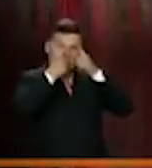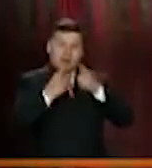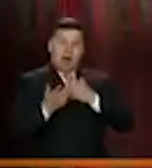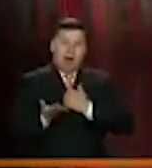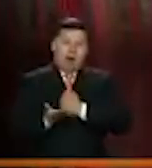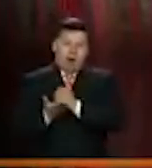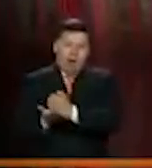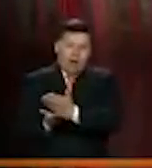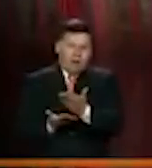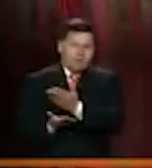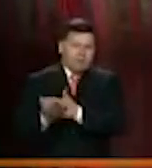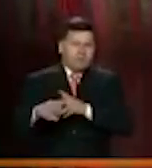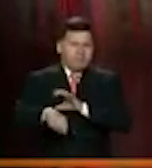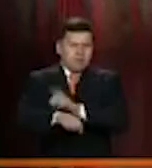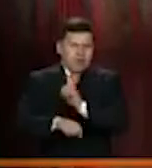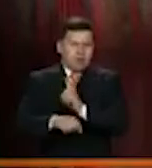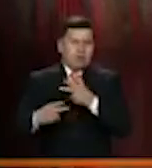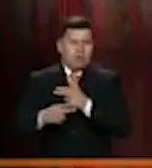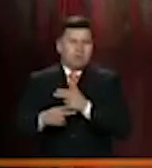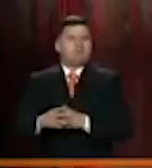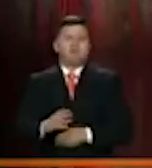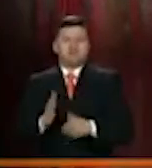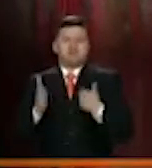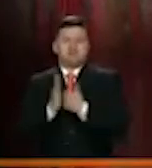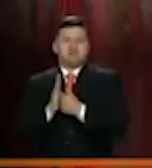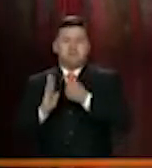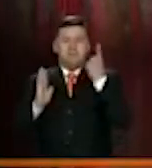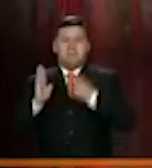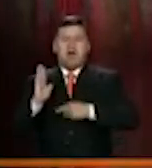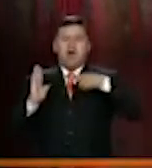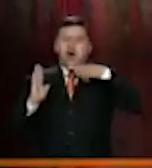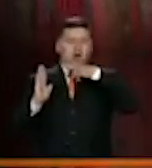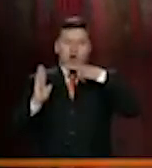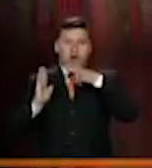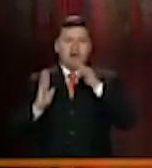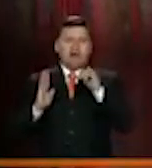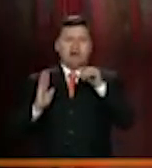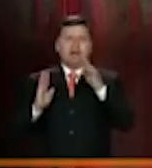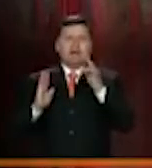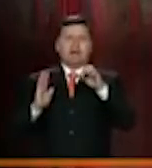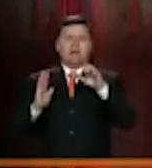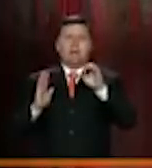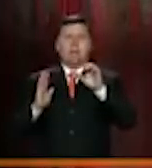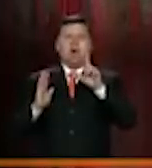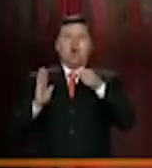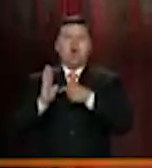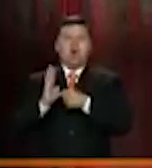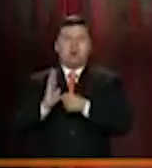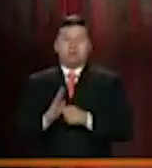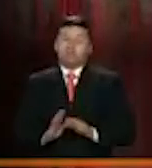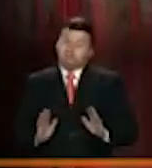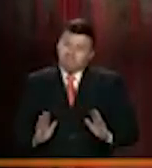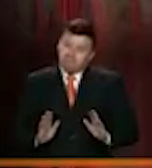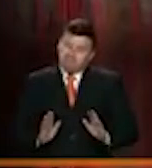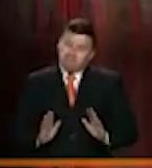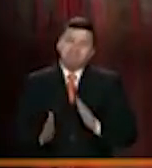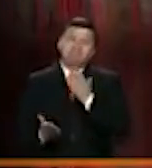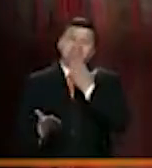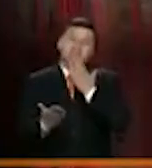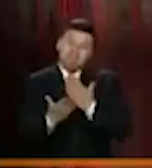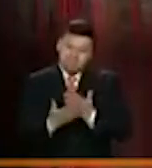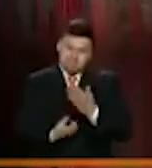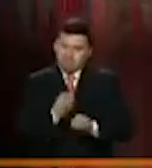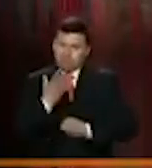2017 primero el quitó y luego en la habana segundo que el gobierno redoblará la persecución a los guerrilleros y